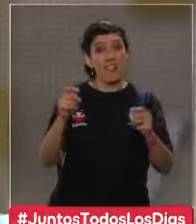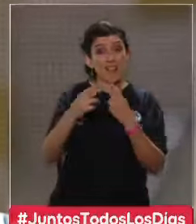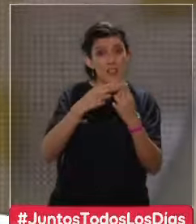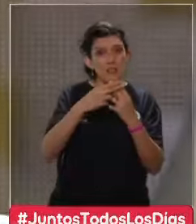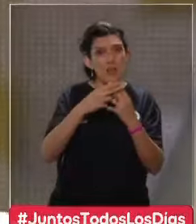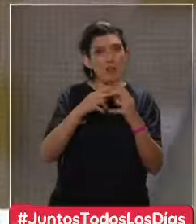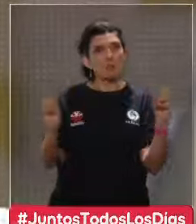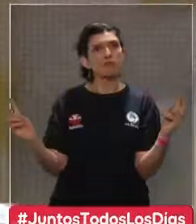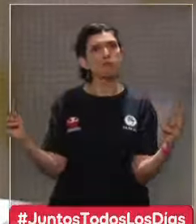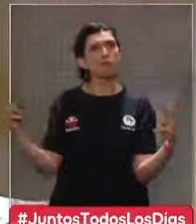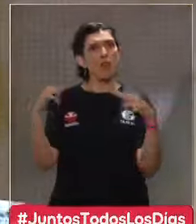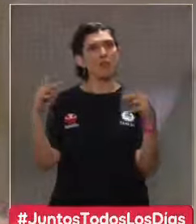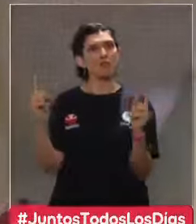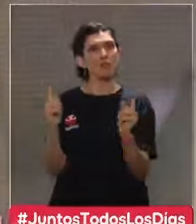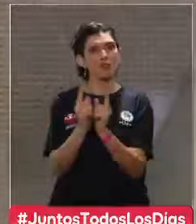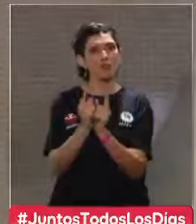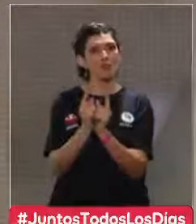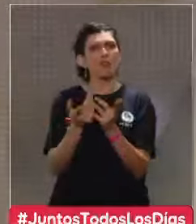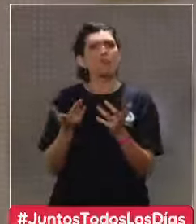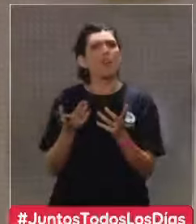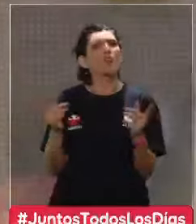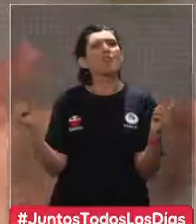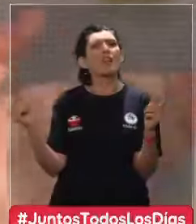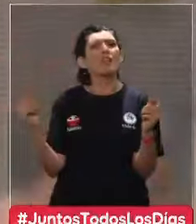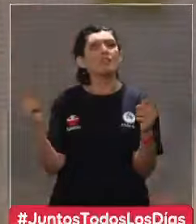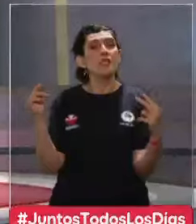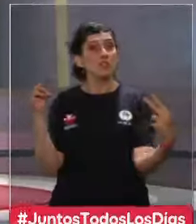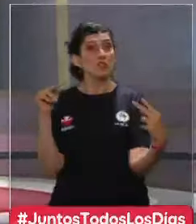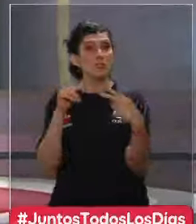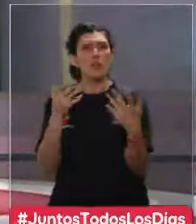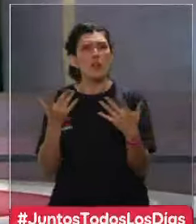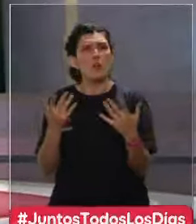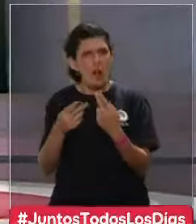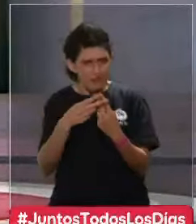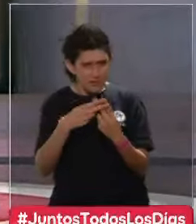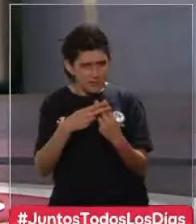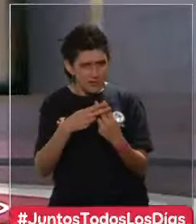sea, ellos se conocieron a través, sí, de la Teletón. Sí, mira, mi mamá era